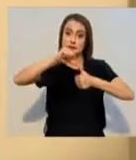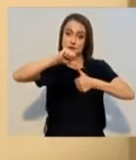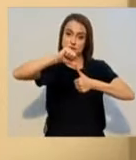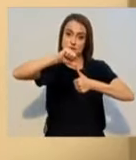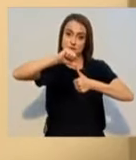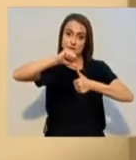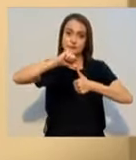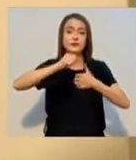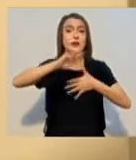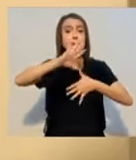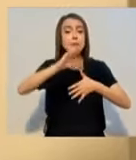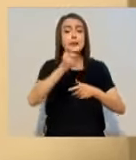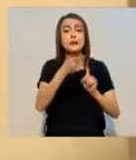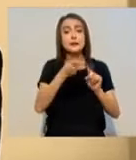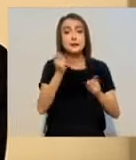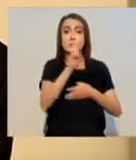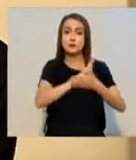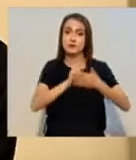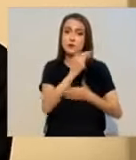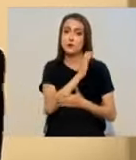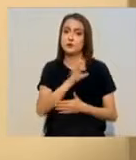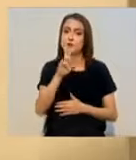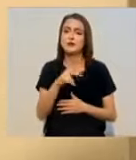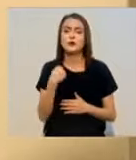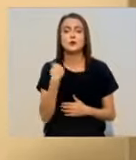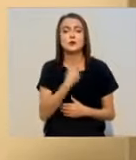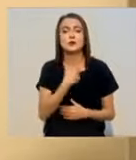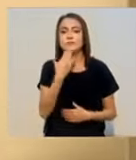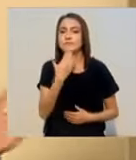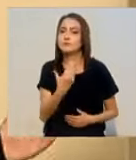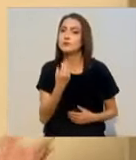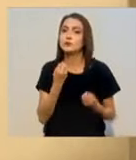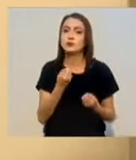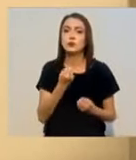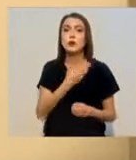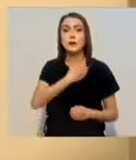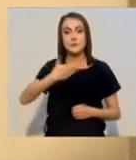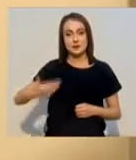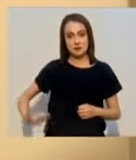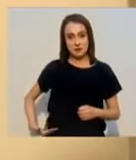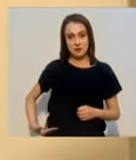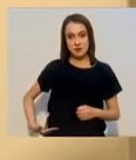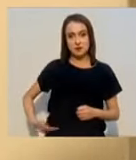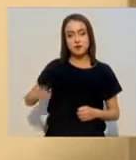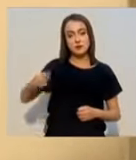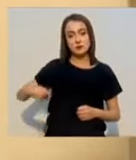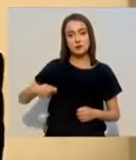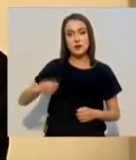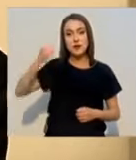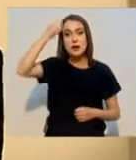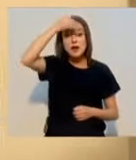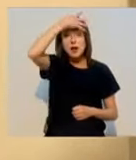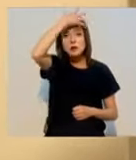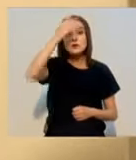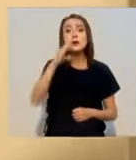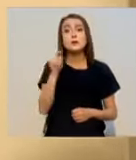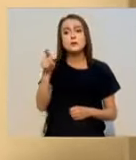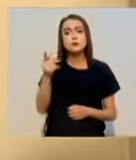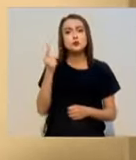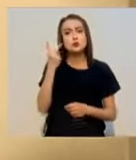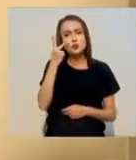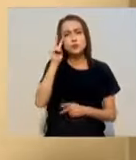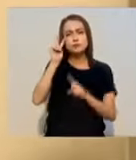Centroamérica. Desde la UCR nuevamente agradecemos profundamente al presidente de la República, señor Carlos Alvarado, por